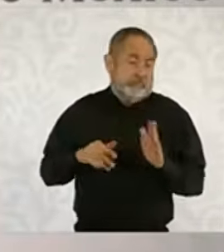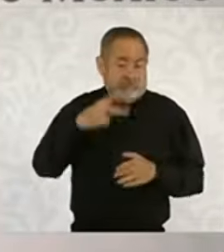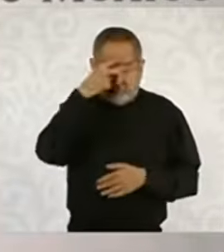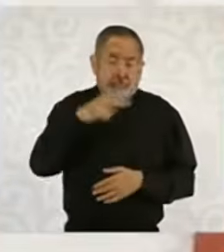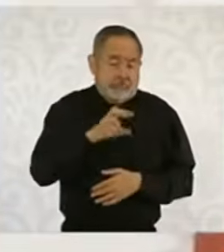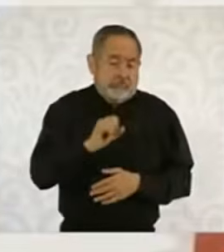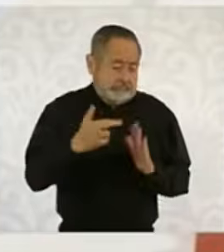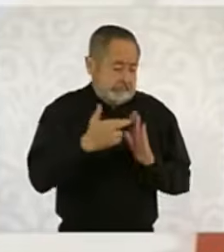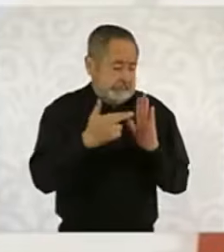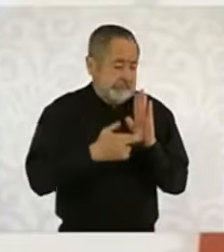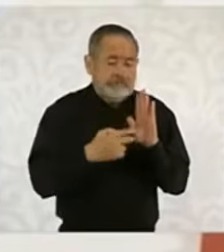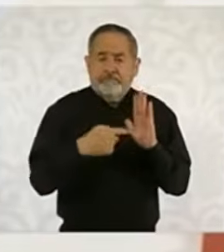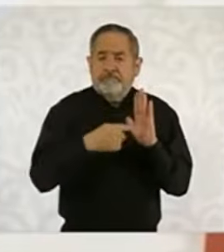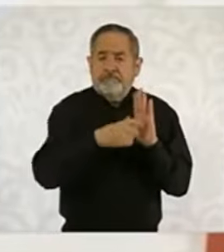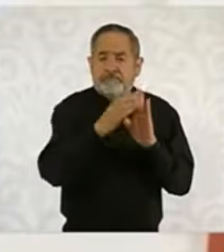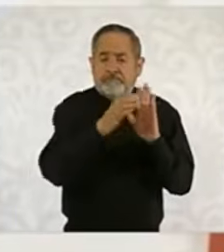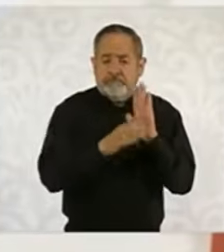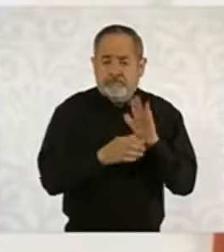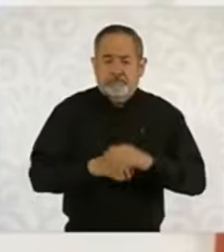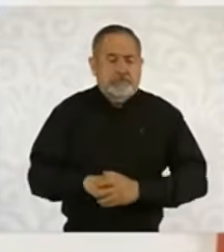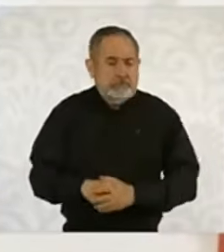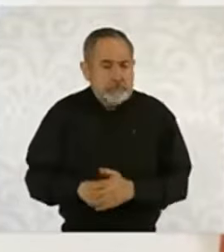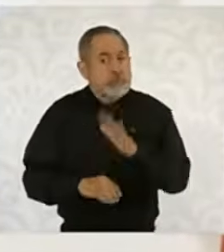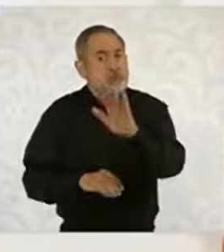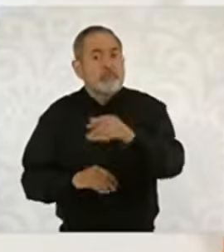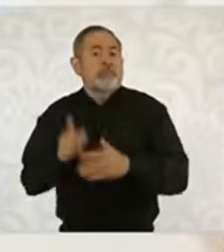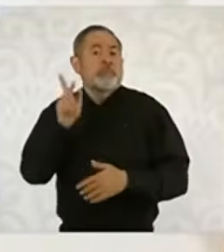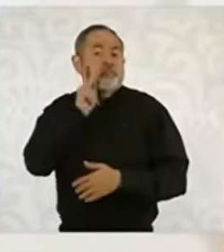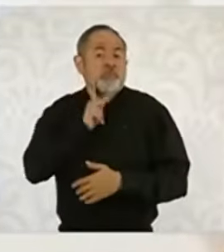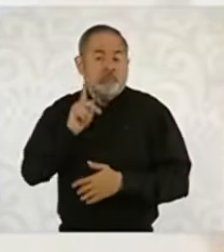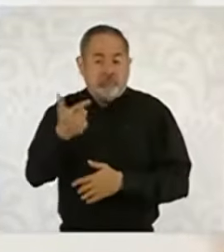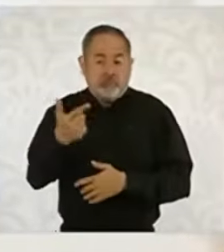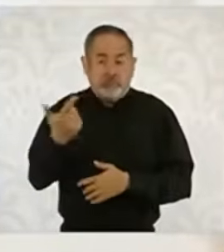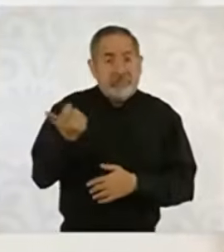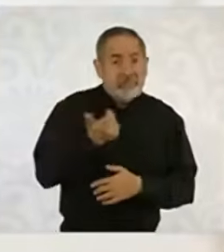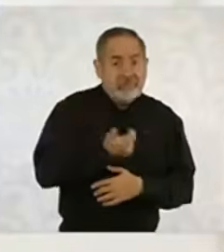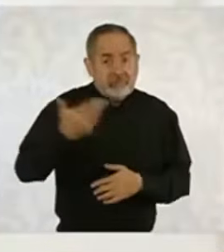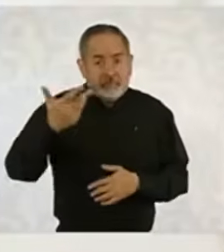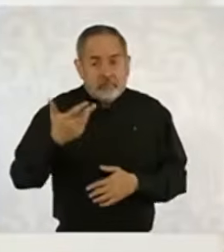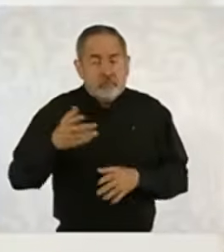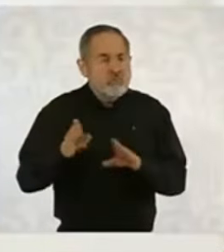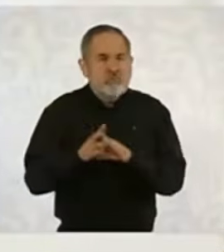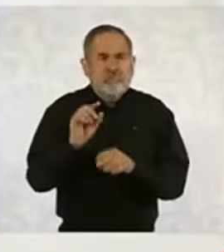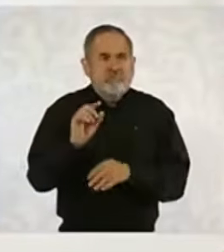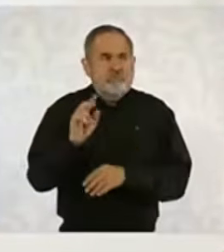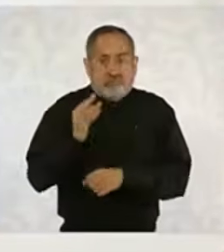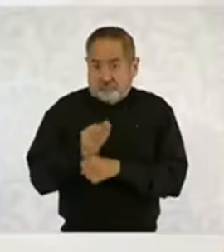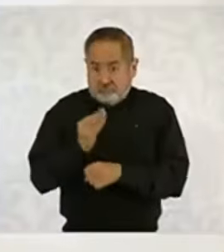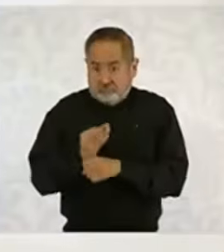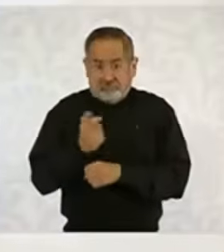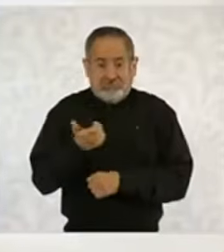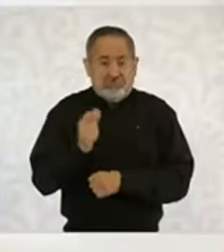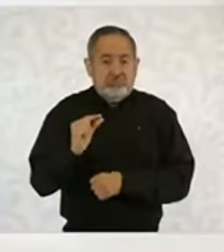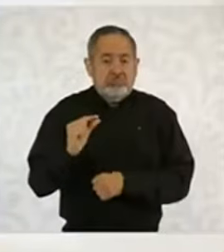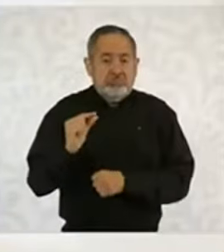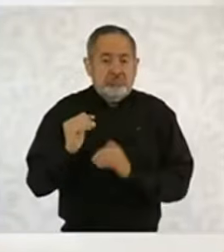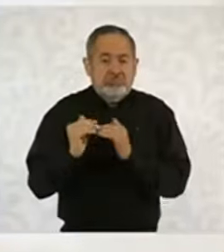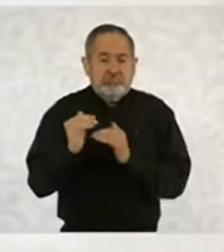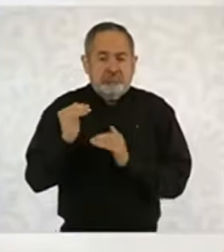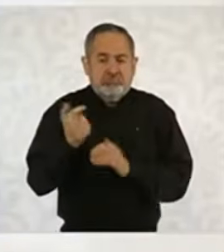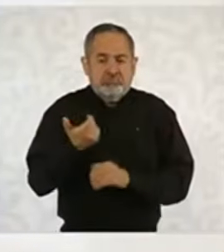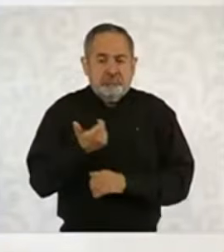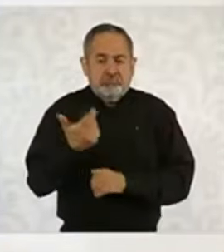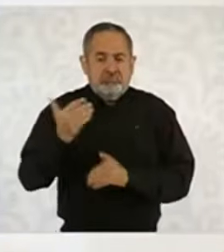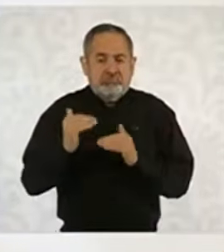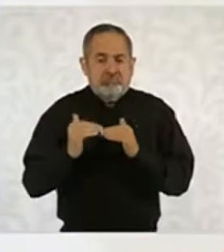Hasta ahora, en términos del precio del petróleo, realmente el incremento es muy poco en